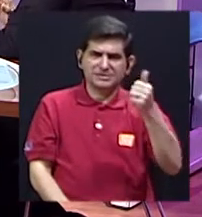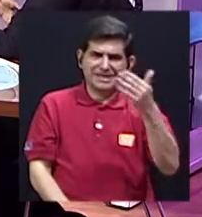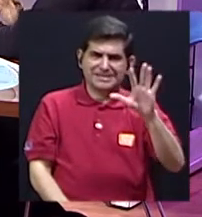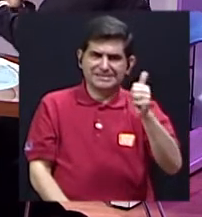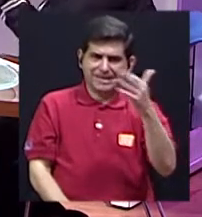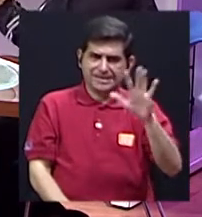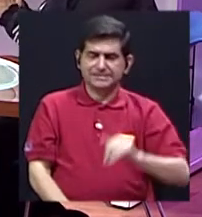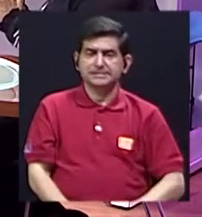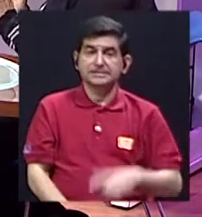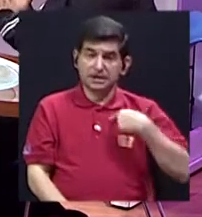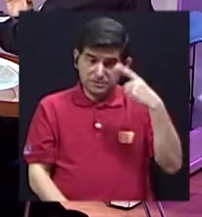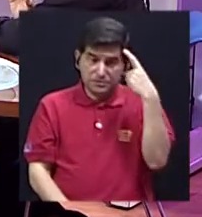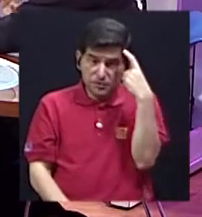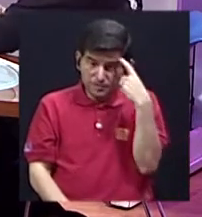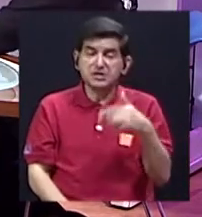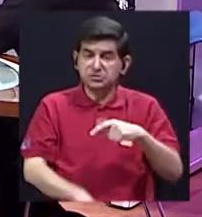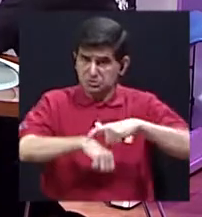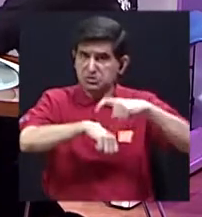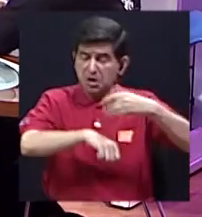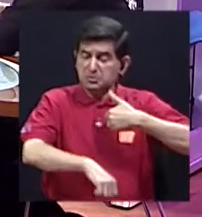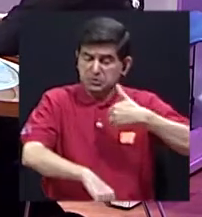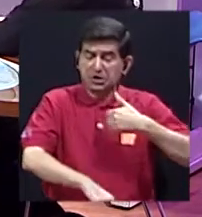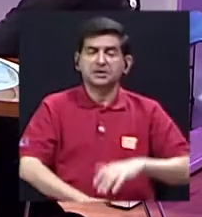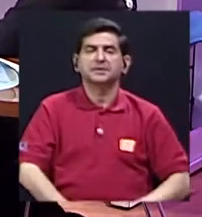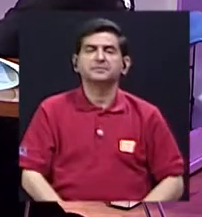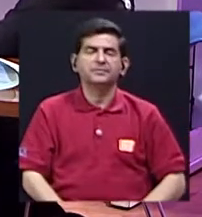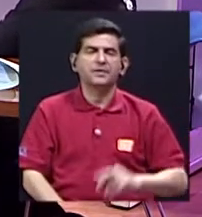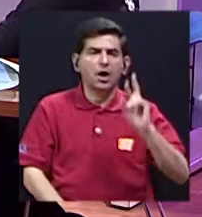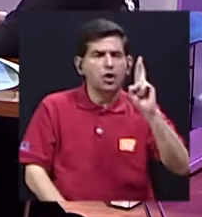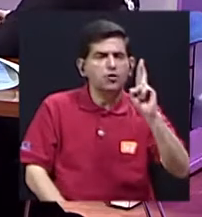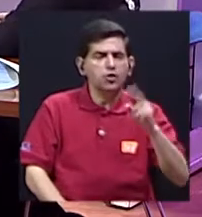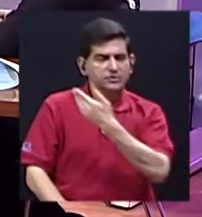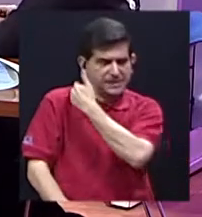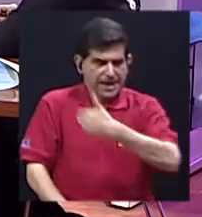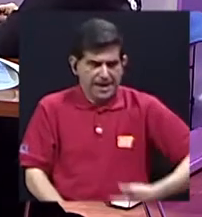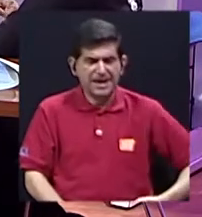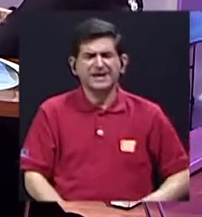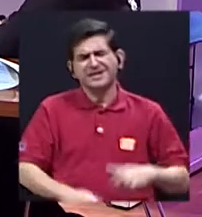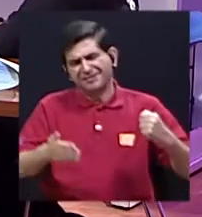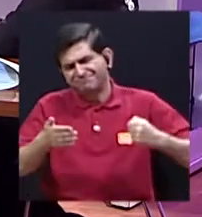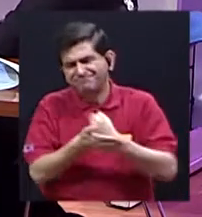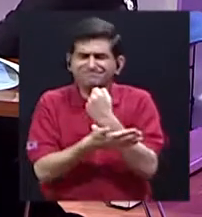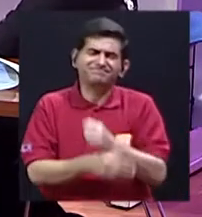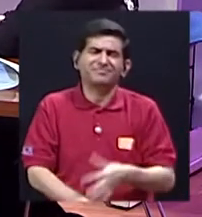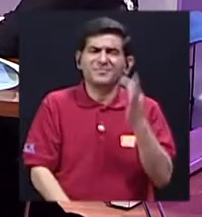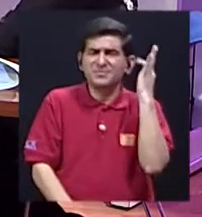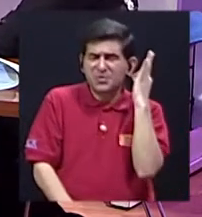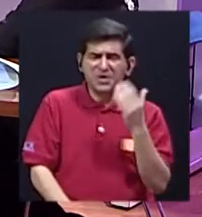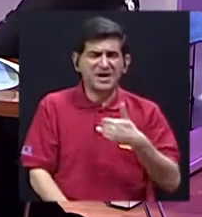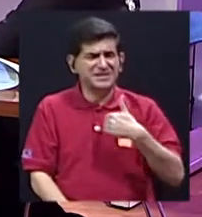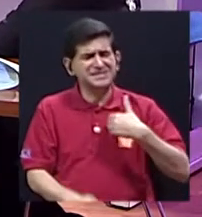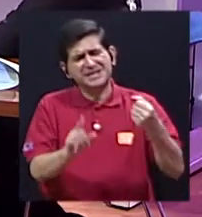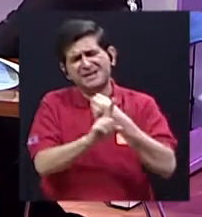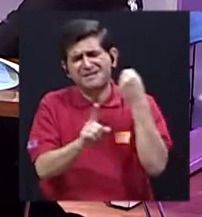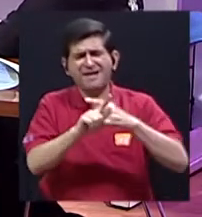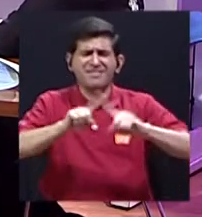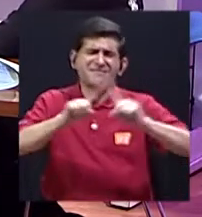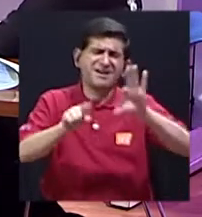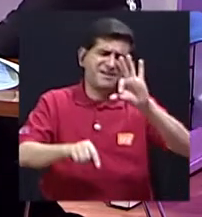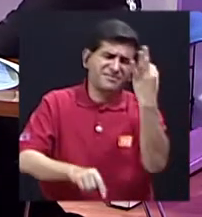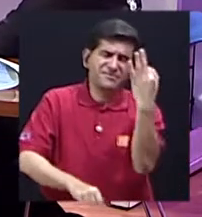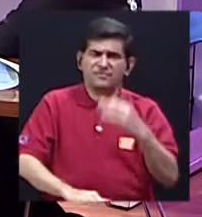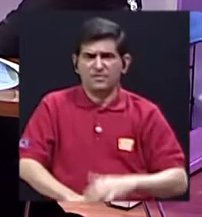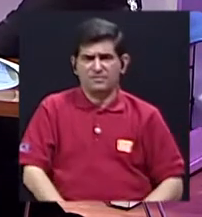15 15 pienso que todavía tienen tiempo dice doña rosa de heredia lastimosamente las mujeres recibimos violencia de muchas formas